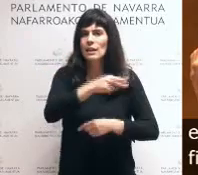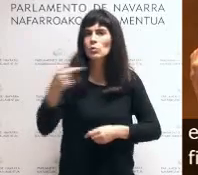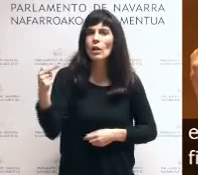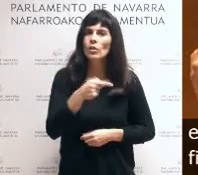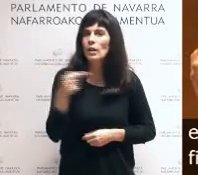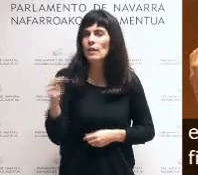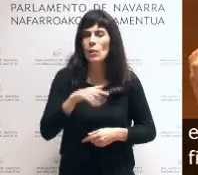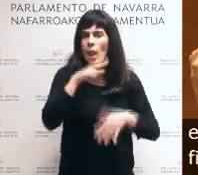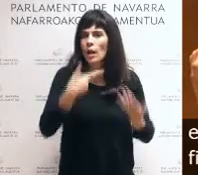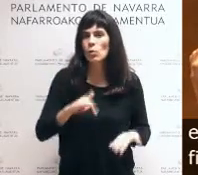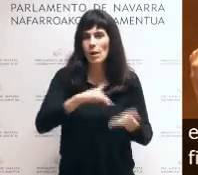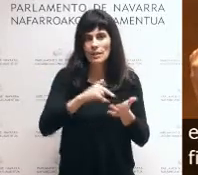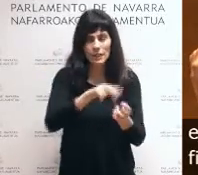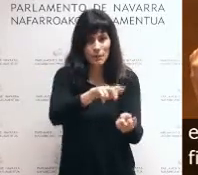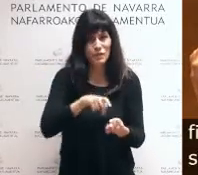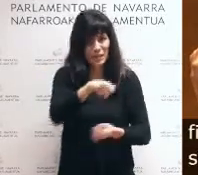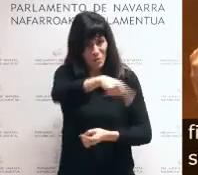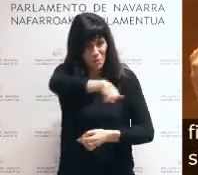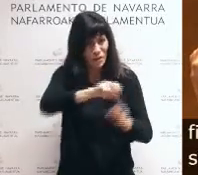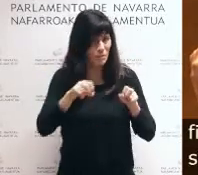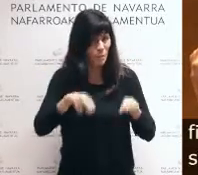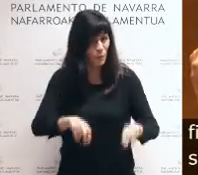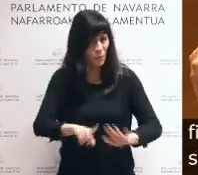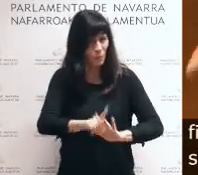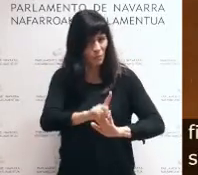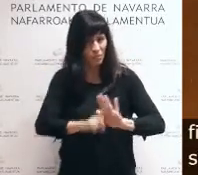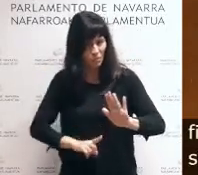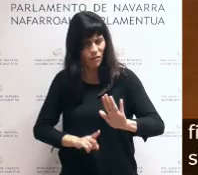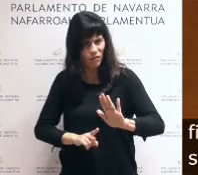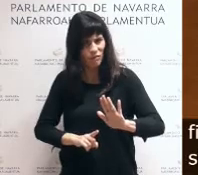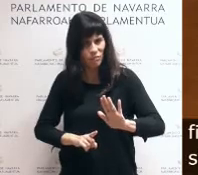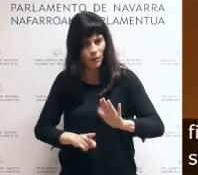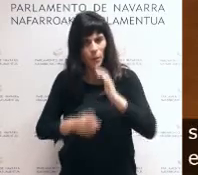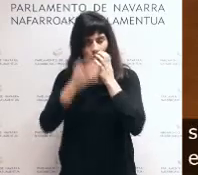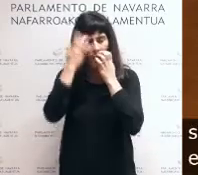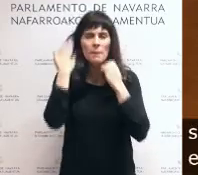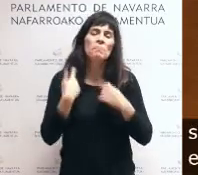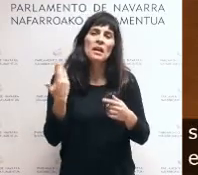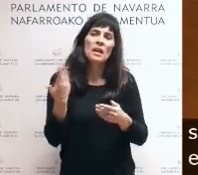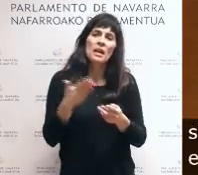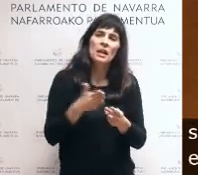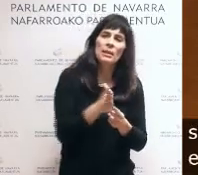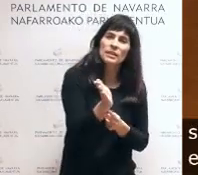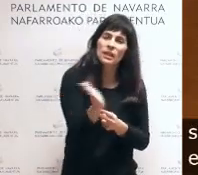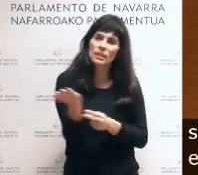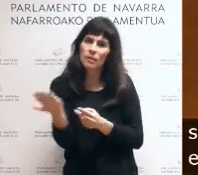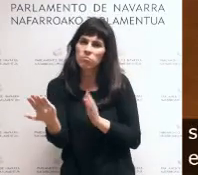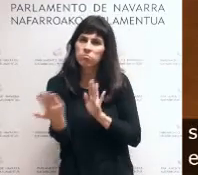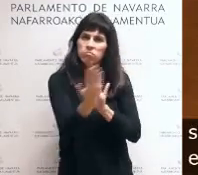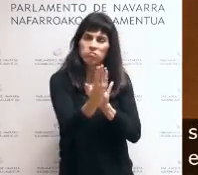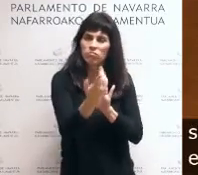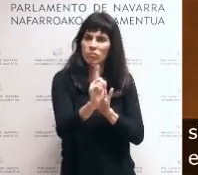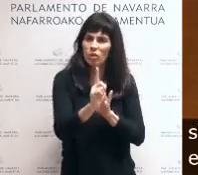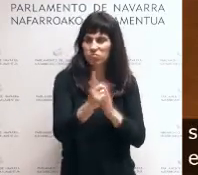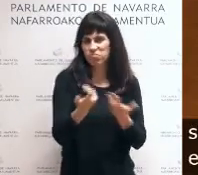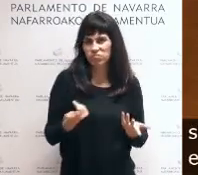sistema fiscal que ustedes mismos han degradado. No representan en sí mismas una alternativa al mismo, sino unos meros efectos correctores.